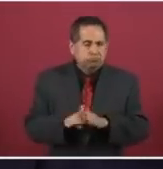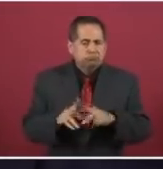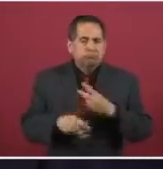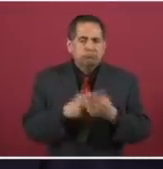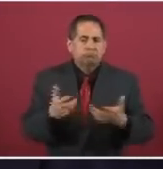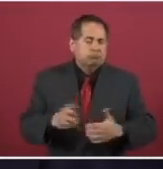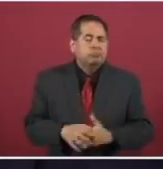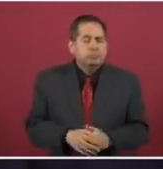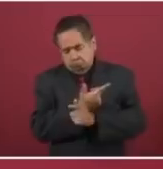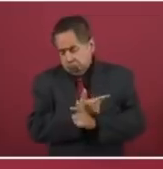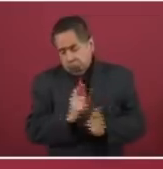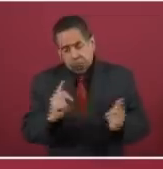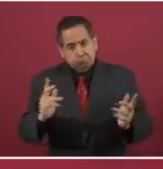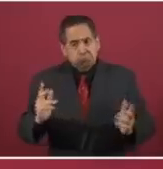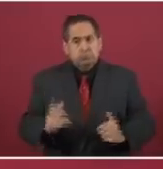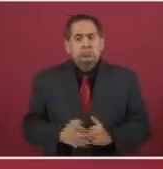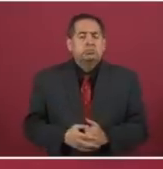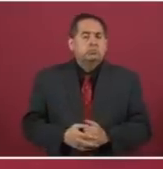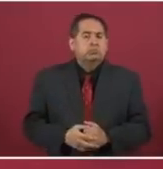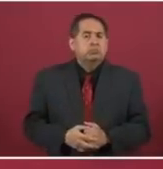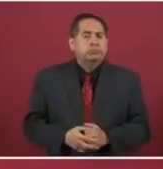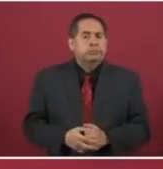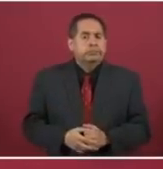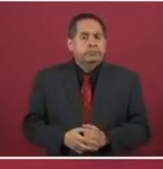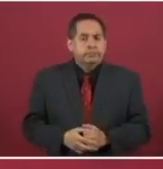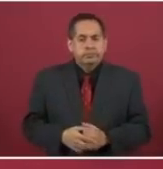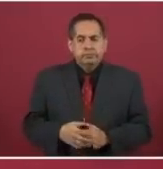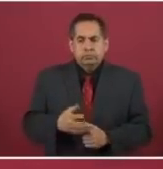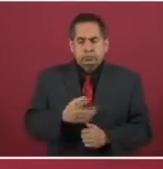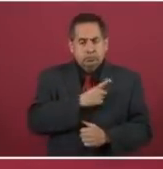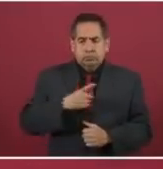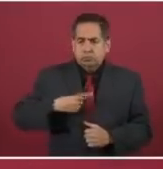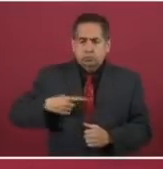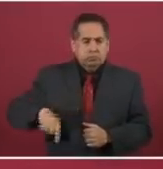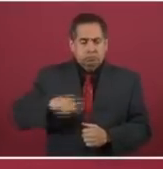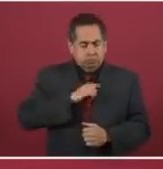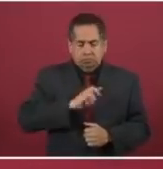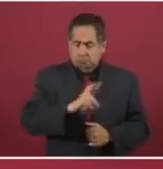protestó contra su gobierno. Tenemos que ser muy respetuosos